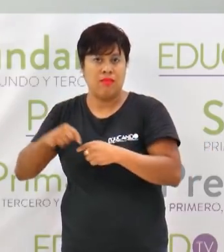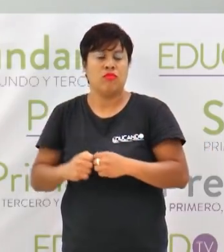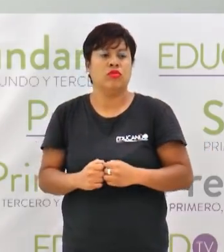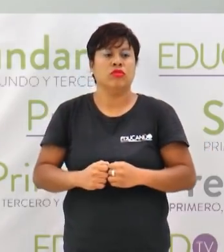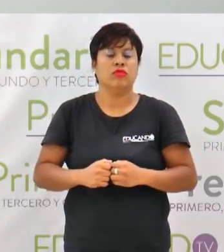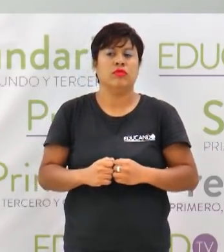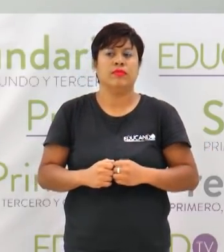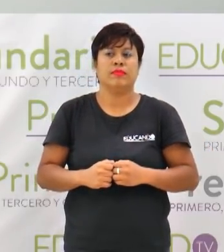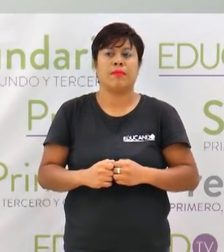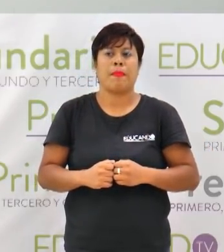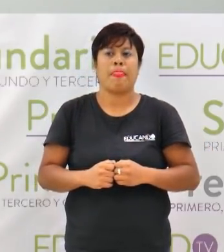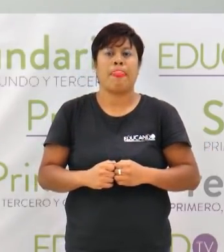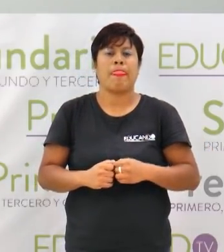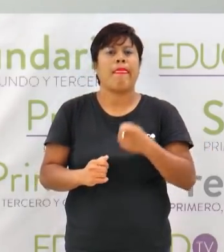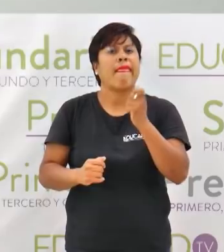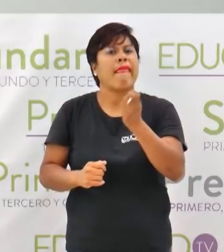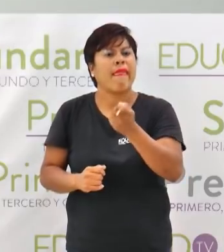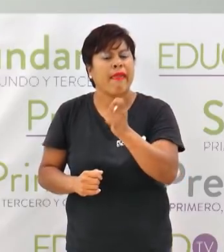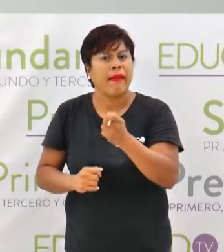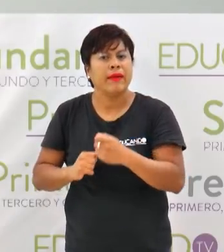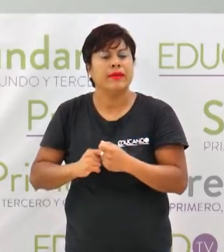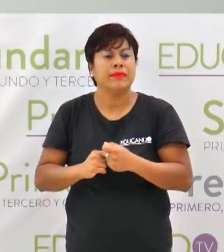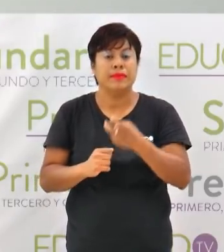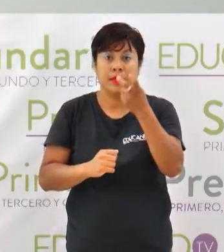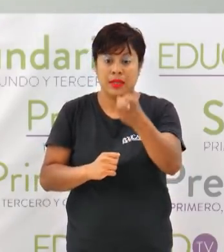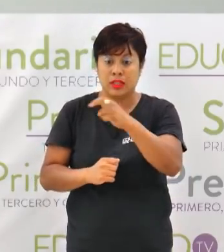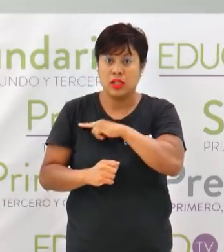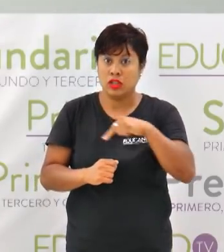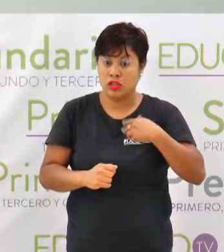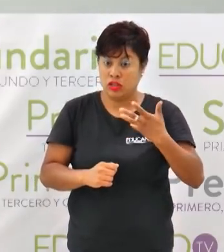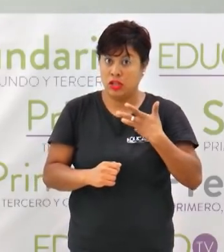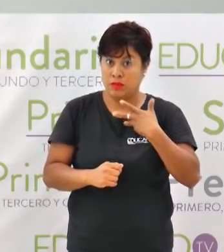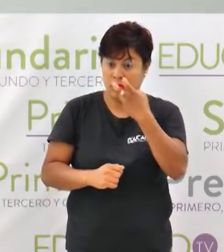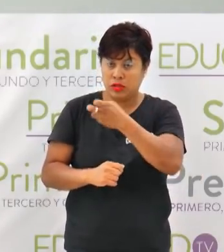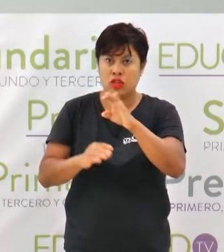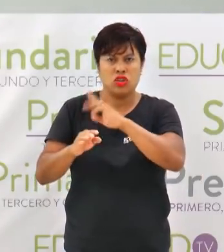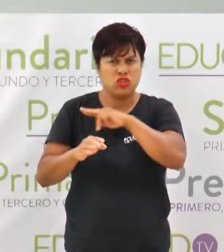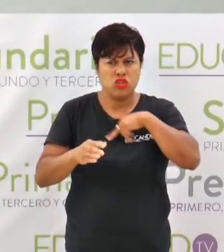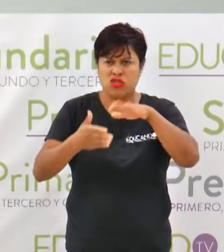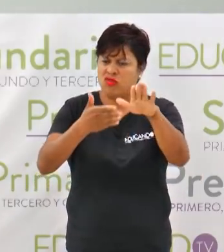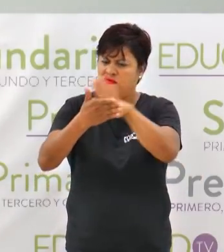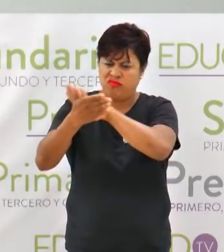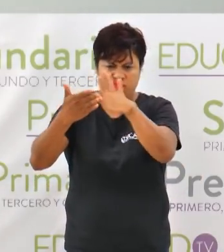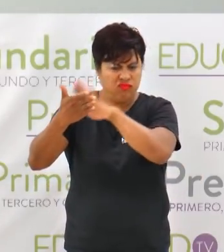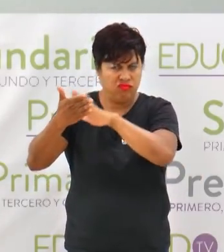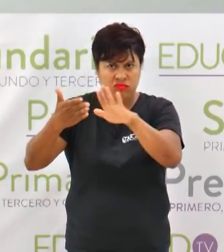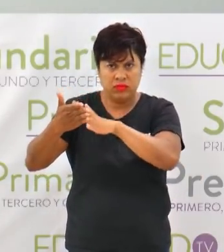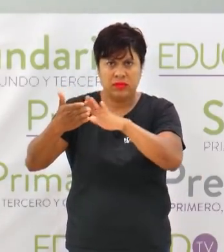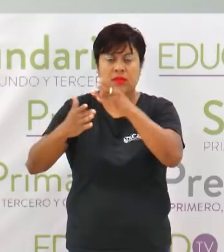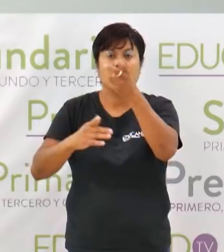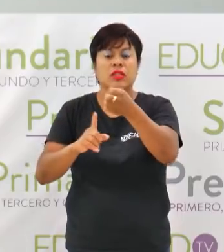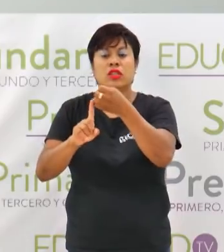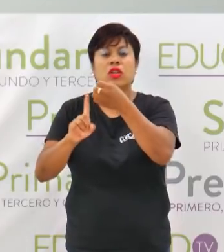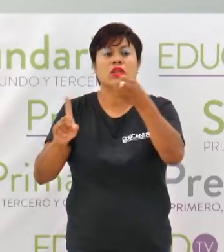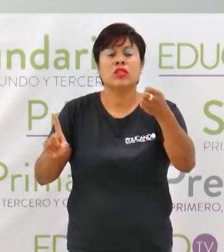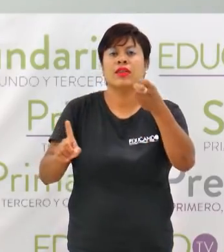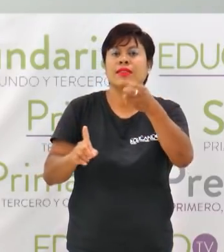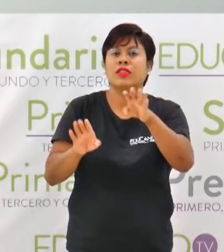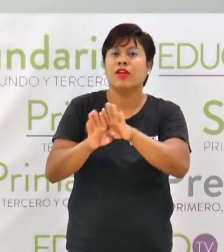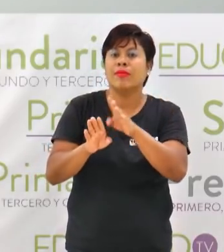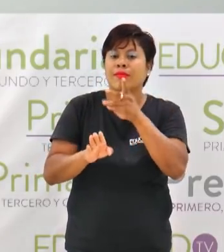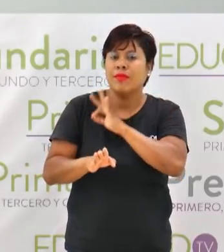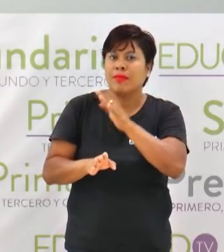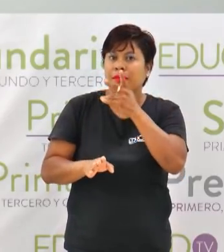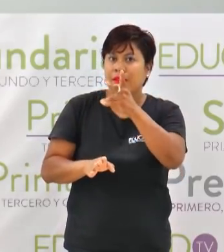quitamos lo que es esto que tenemos acá, lo borramos, la oración va a quedar de